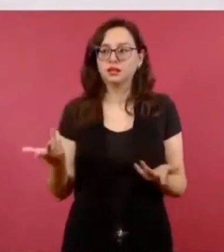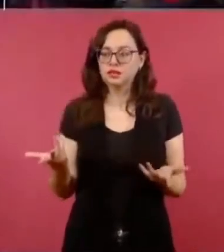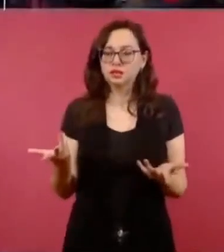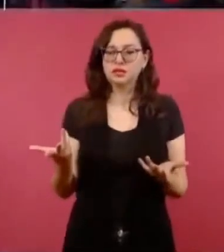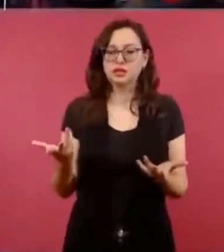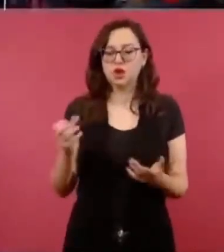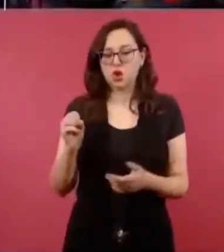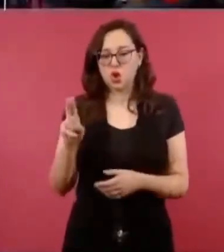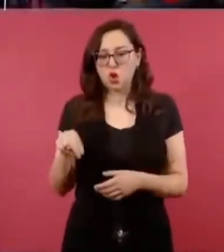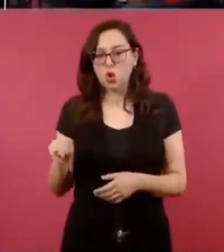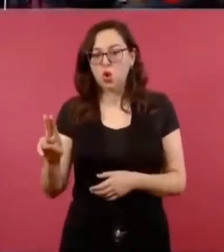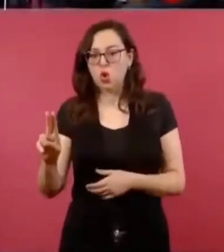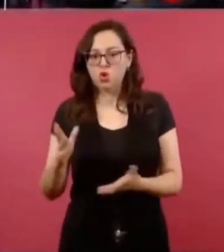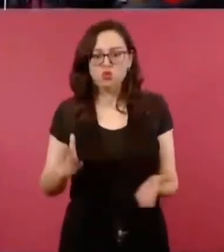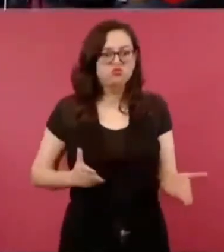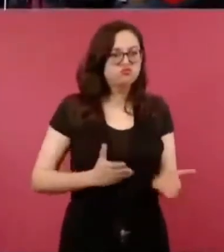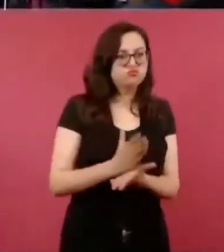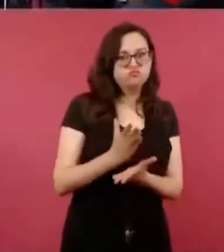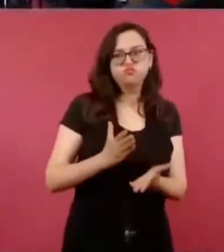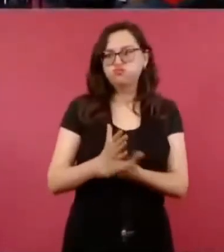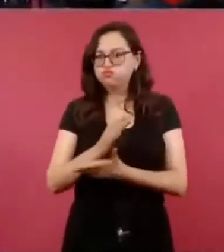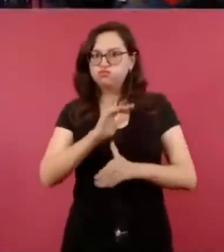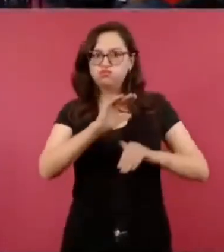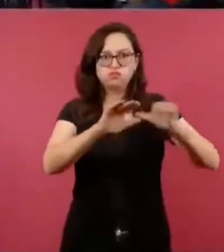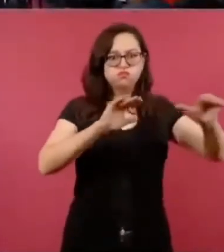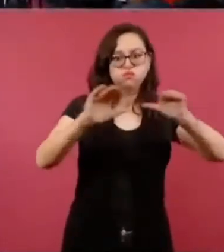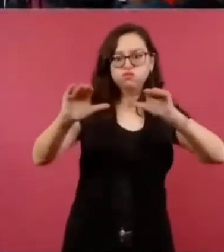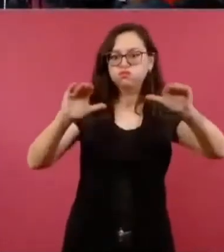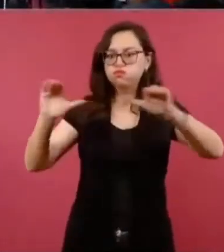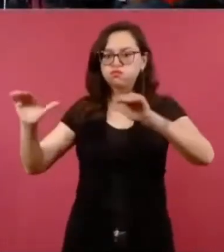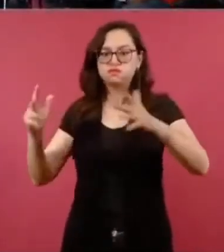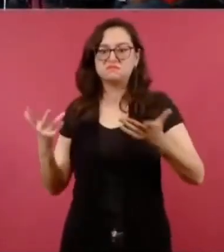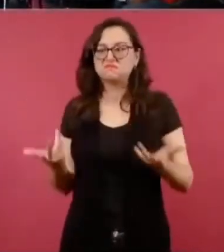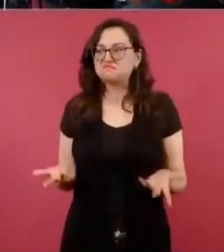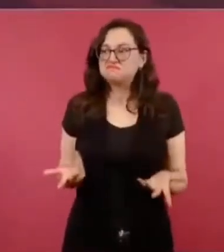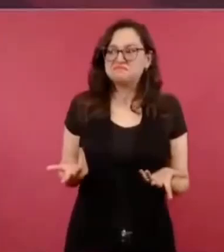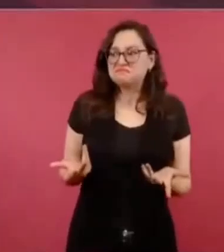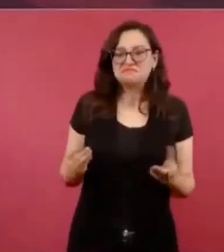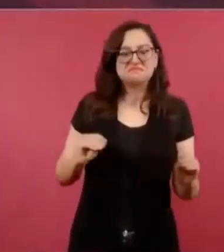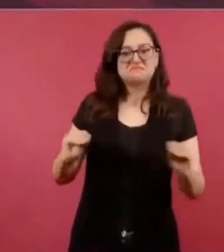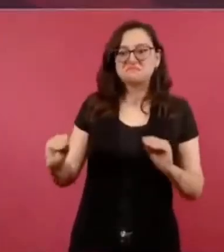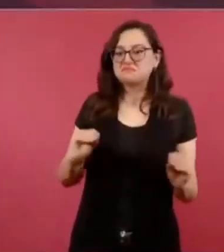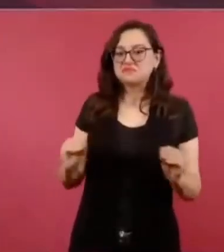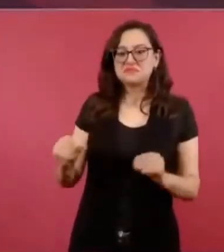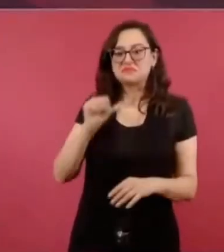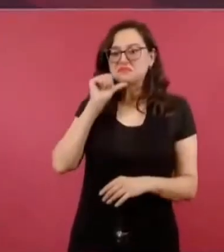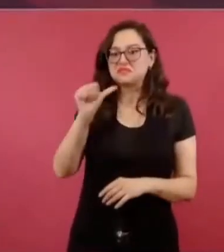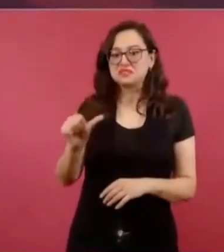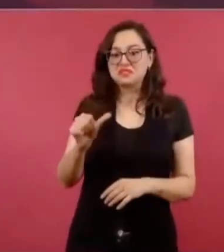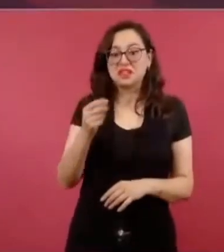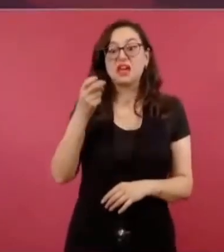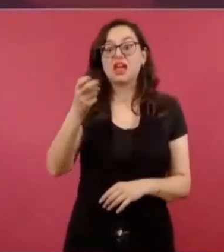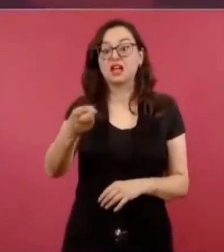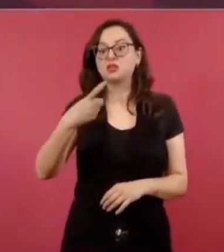de Naciones Unidas y que también esto nos debe de llevar a una reflexión